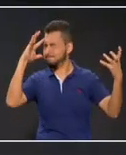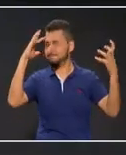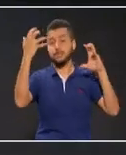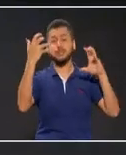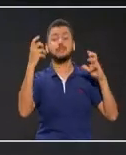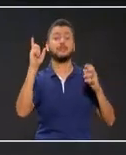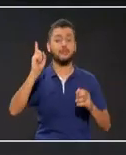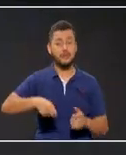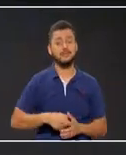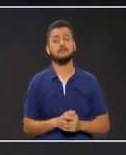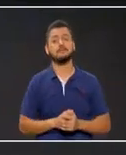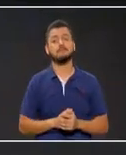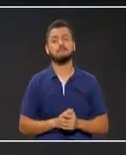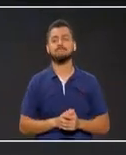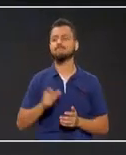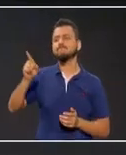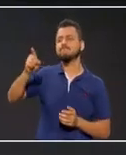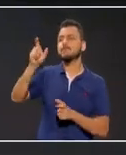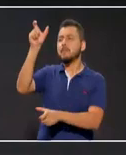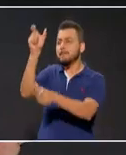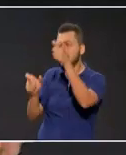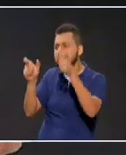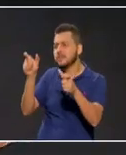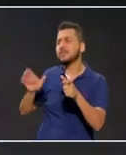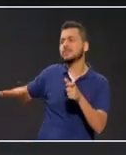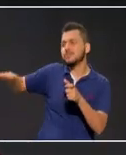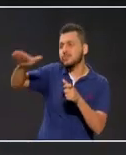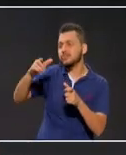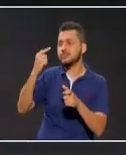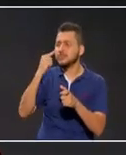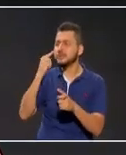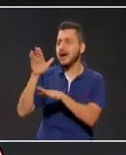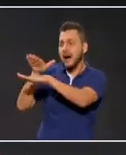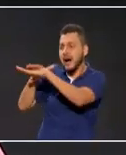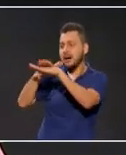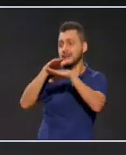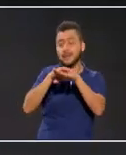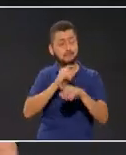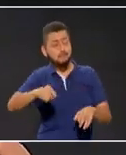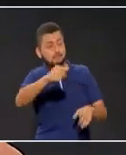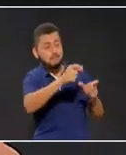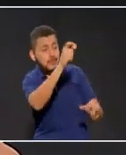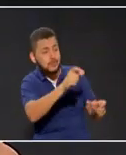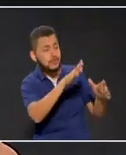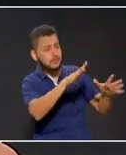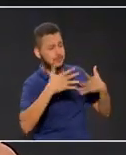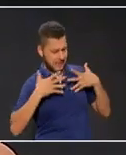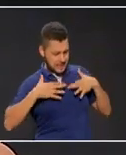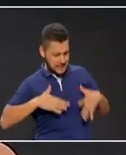a la sociedad a que no demos limosna. Más bien hay que fortalecer, primero, brigadas de atención y prevención en la